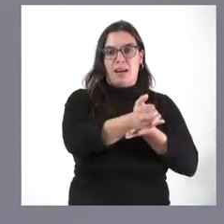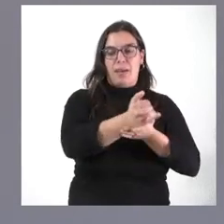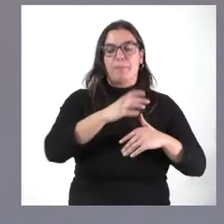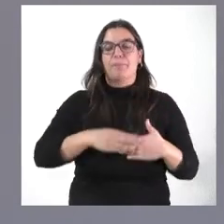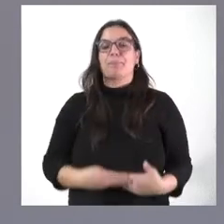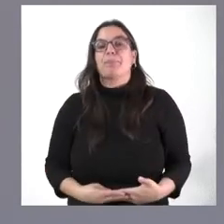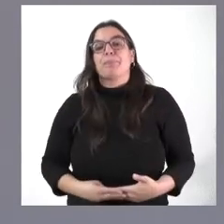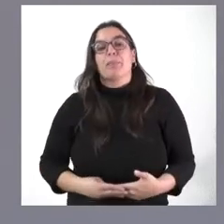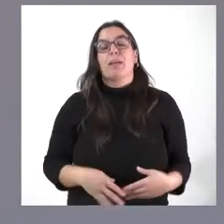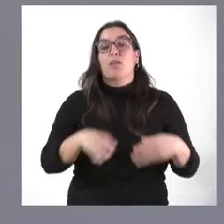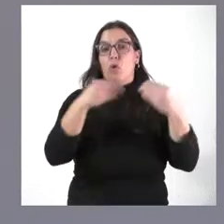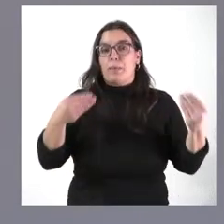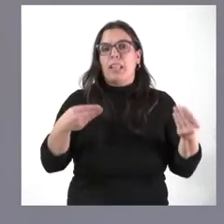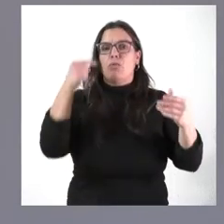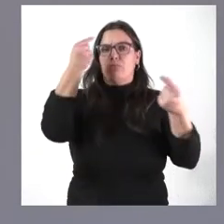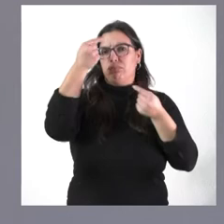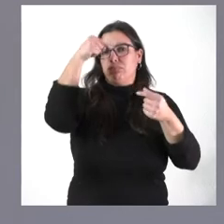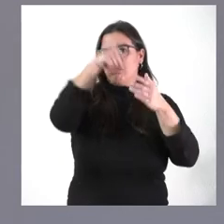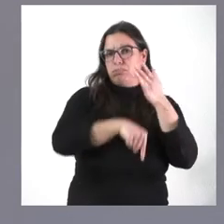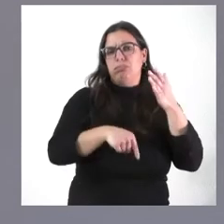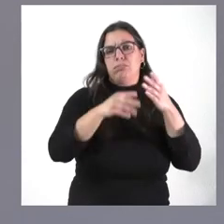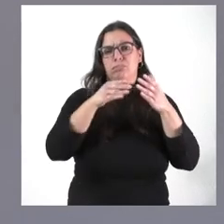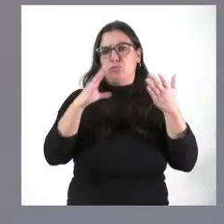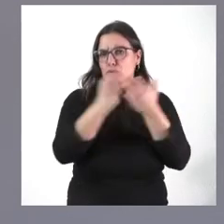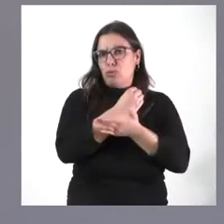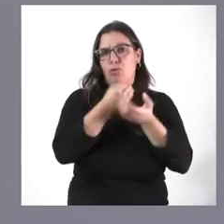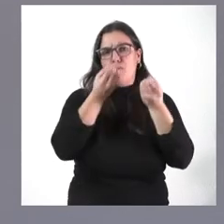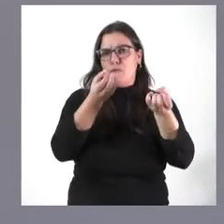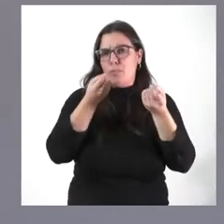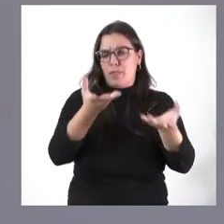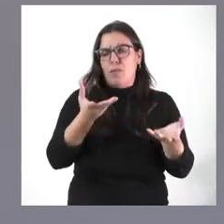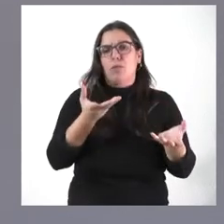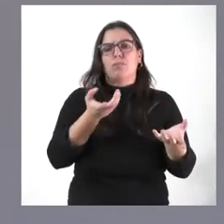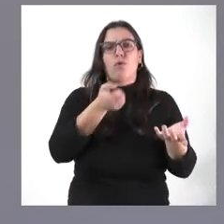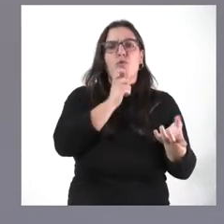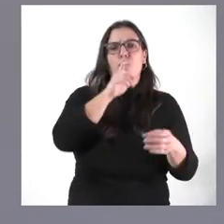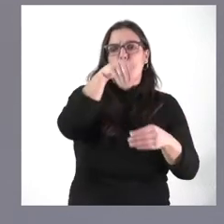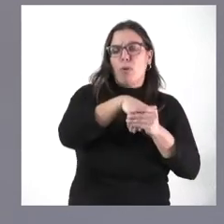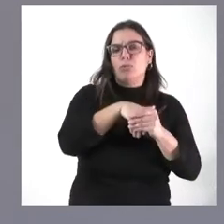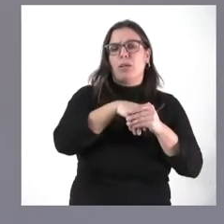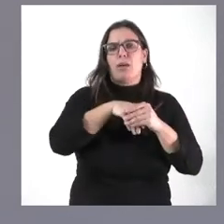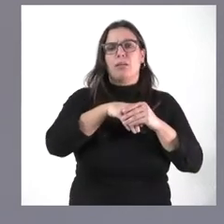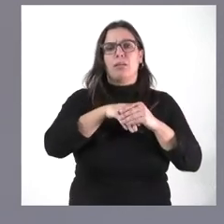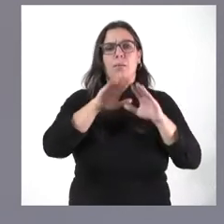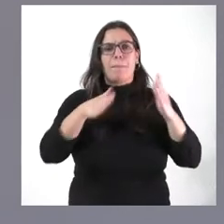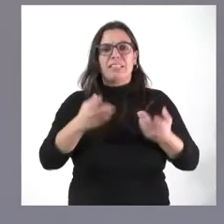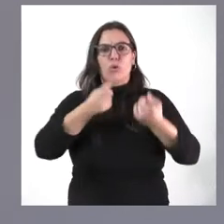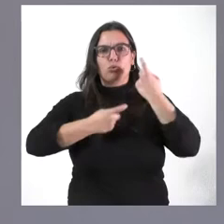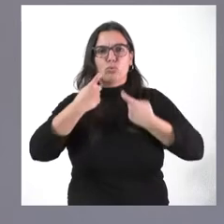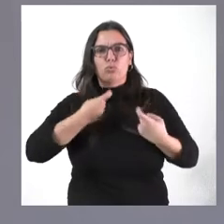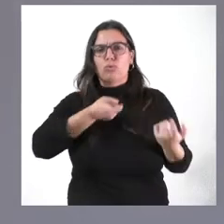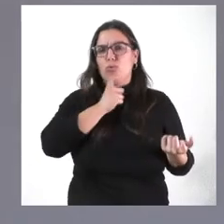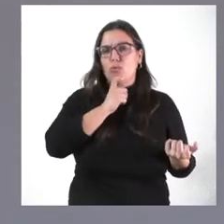ustedes aquí toda la información toda la documentación Cómo se puede votar las mesas de consulta que